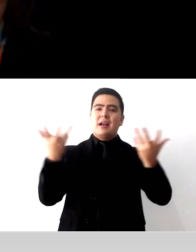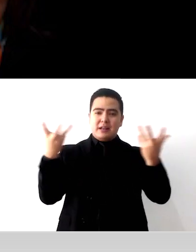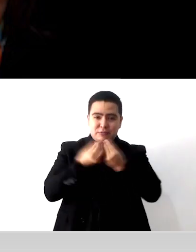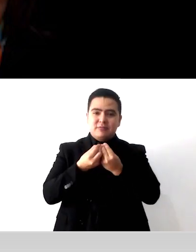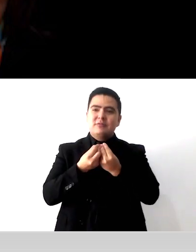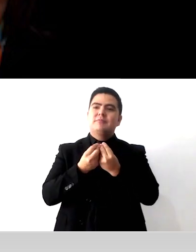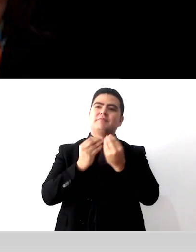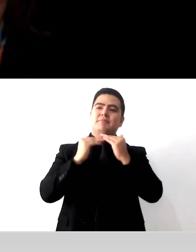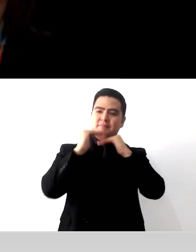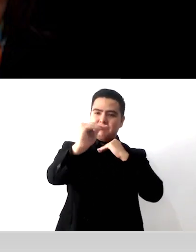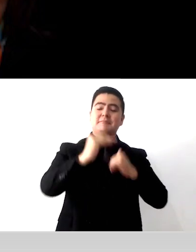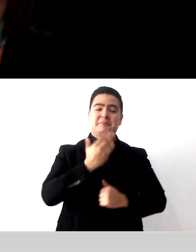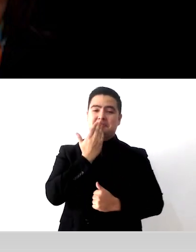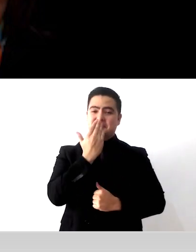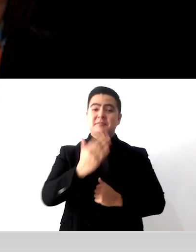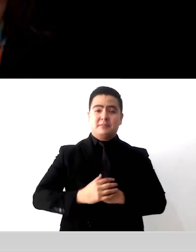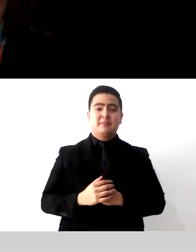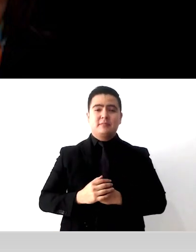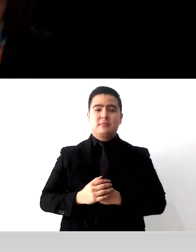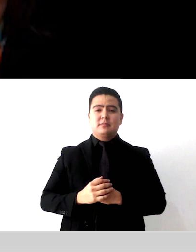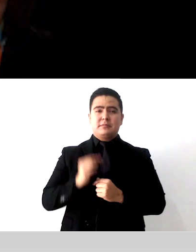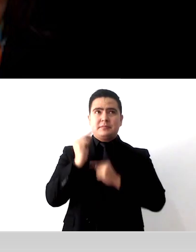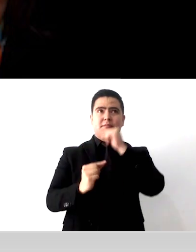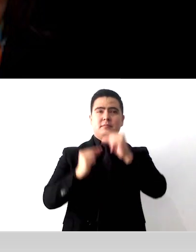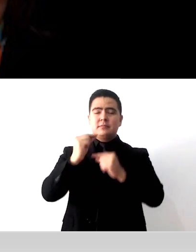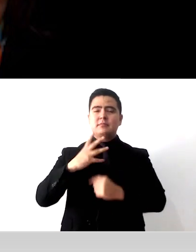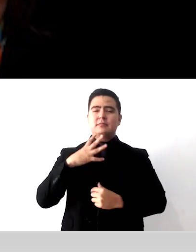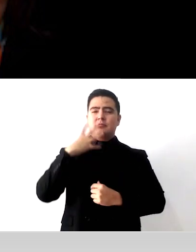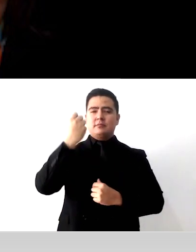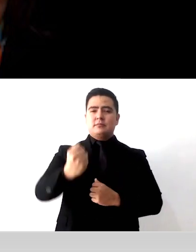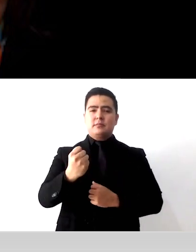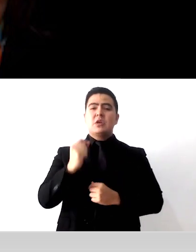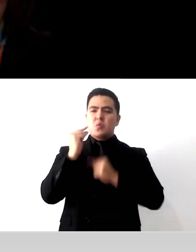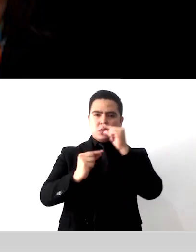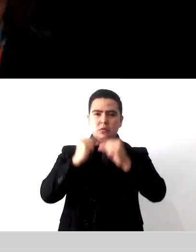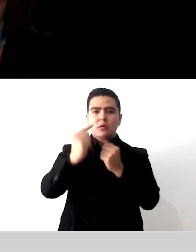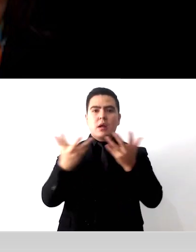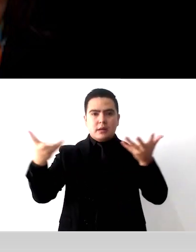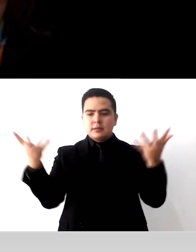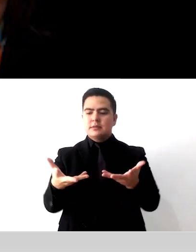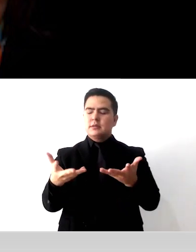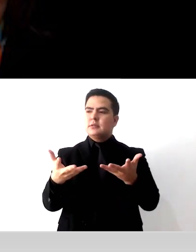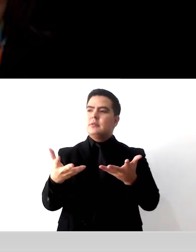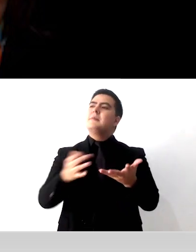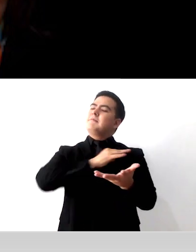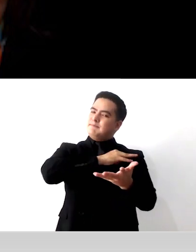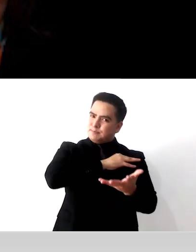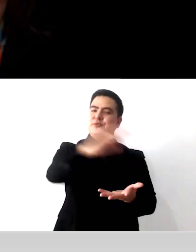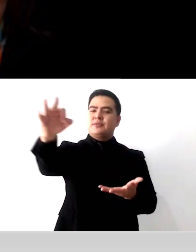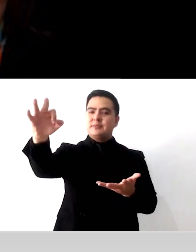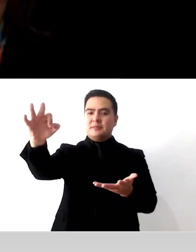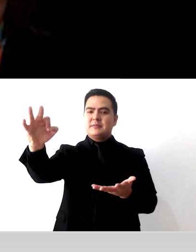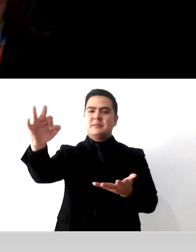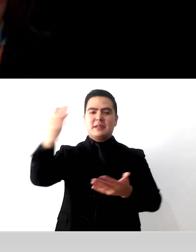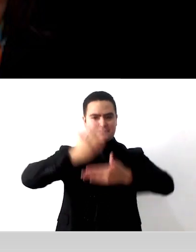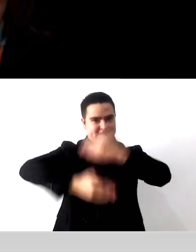nosotras es muy importante y demostremos que lo vamos a hacer y que lo podemos hacer y muy bien. Y hay